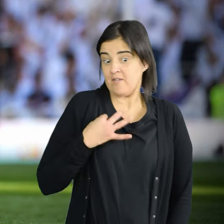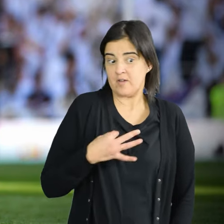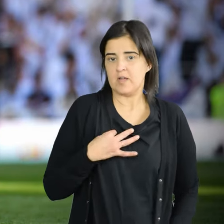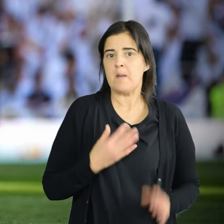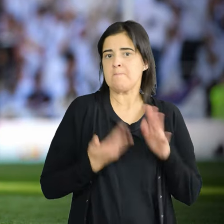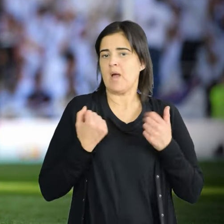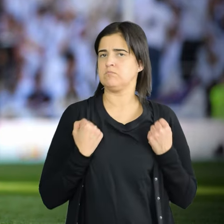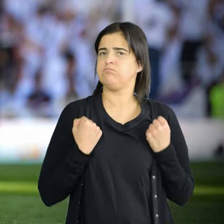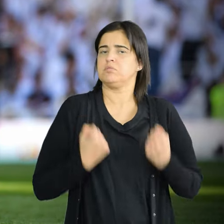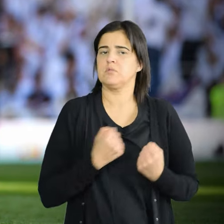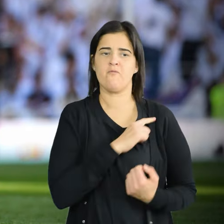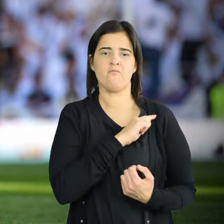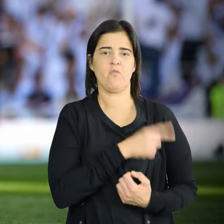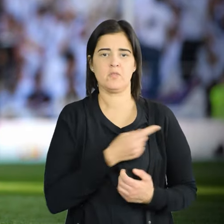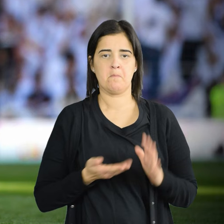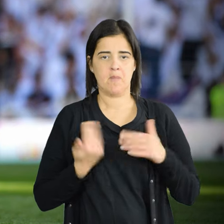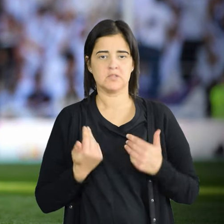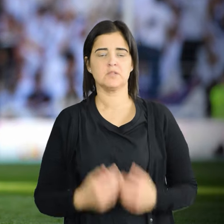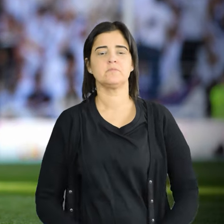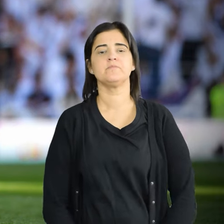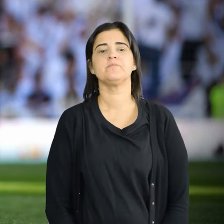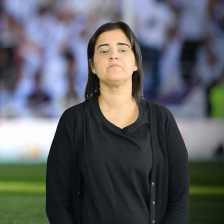lo que viví me hizo más fuerte